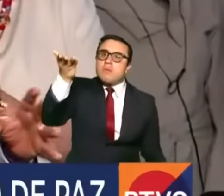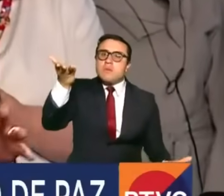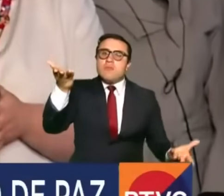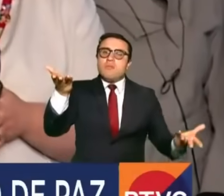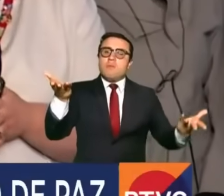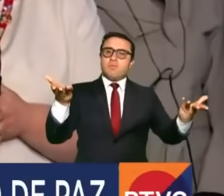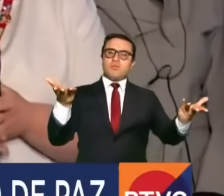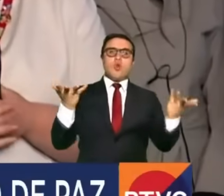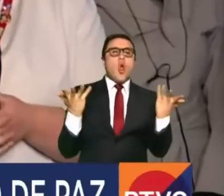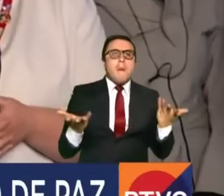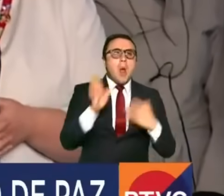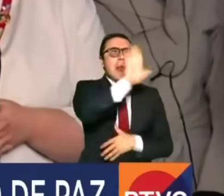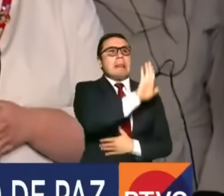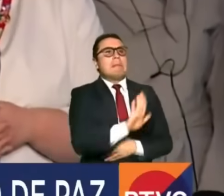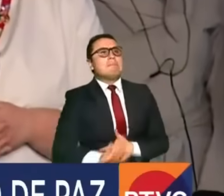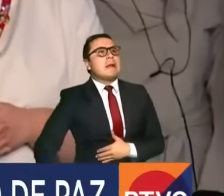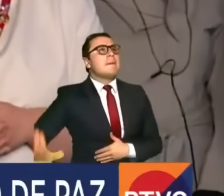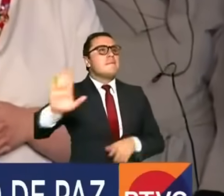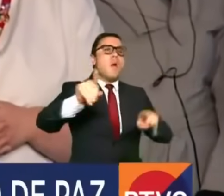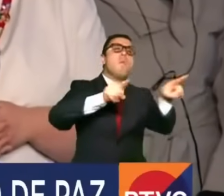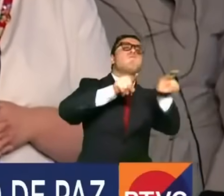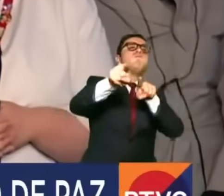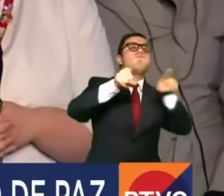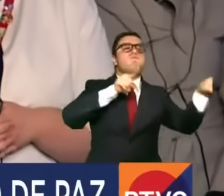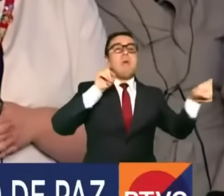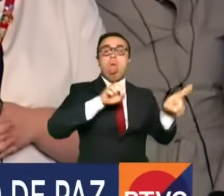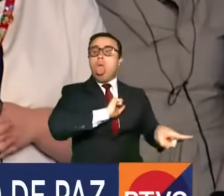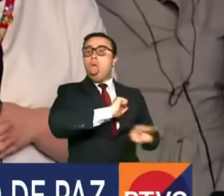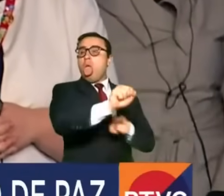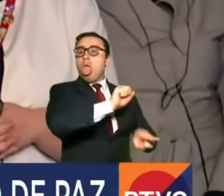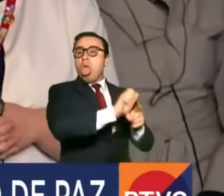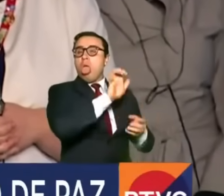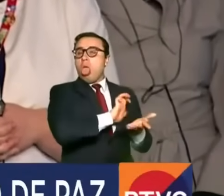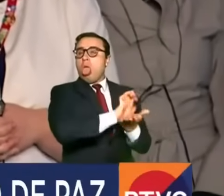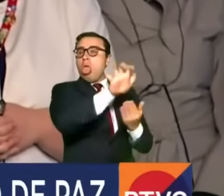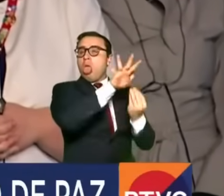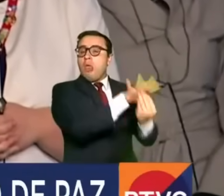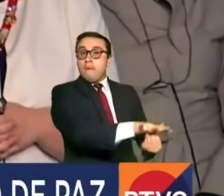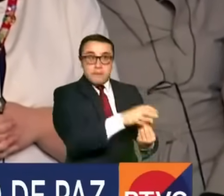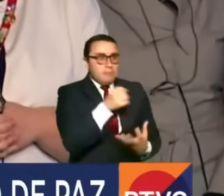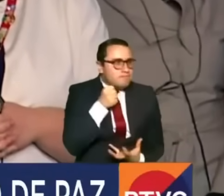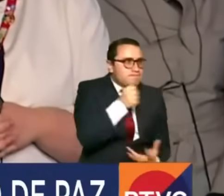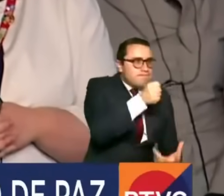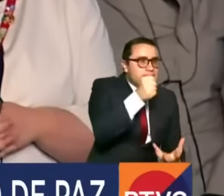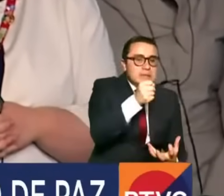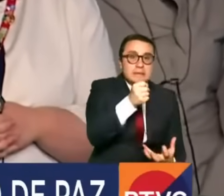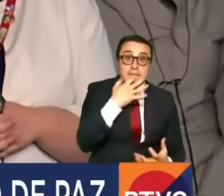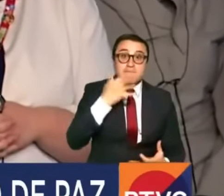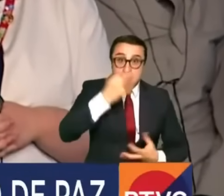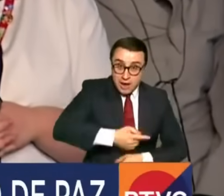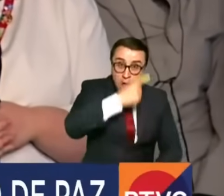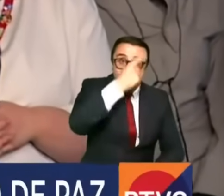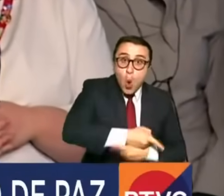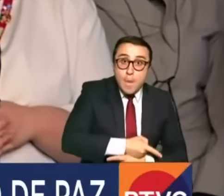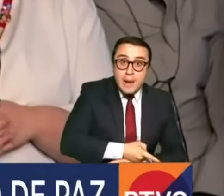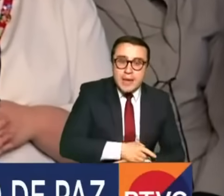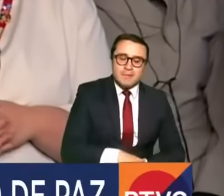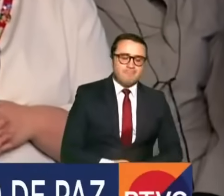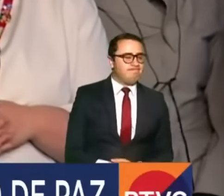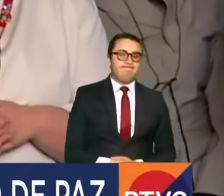precisamente invirtiendo de manera masiva en los territorios excluidos del país. No se